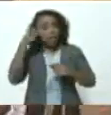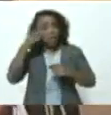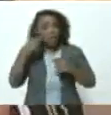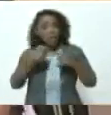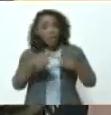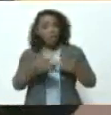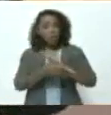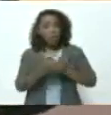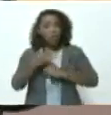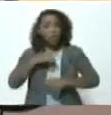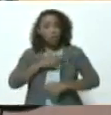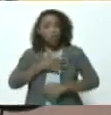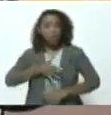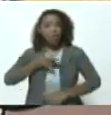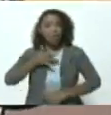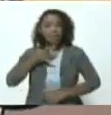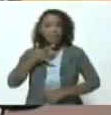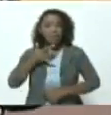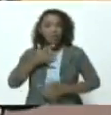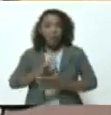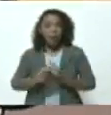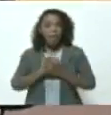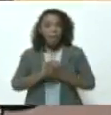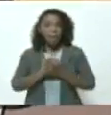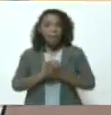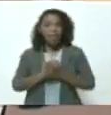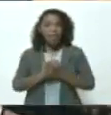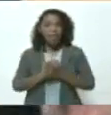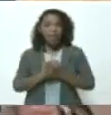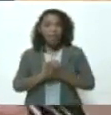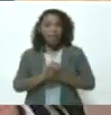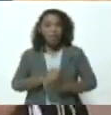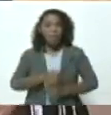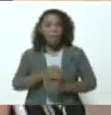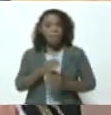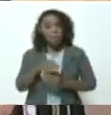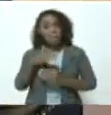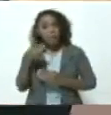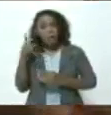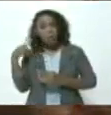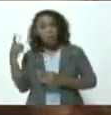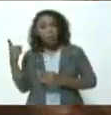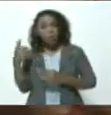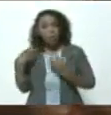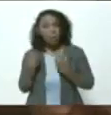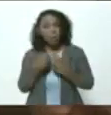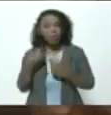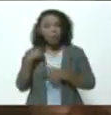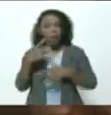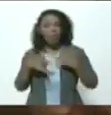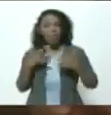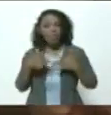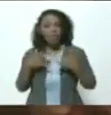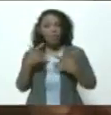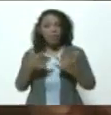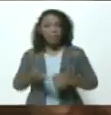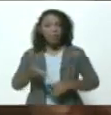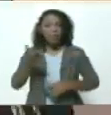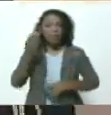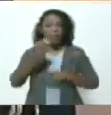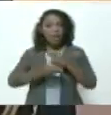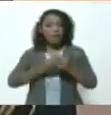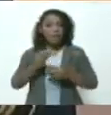la sentimos, la camaradería de los demás compañeros, como actores veteranos nos